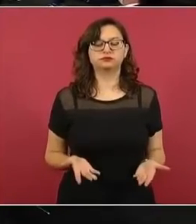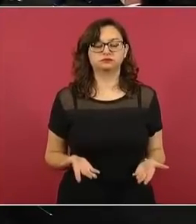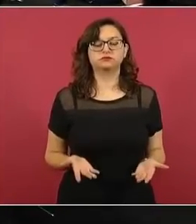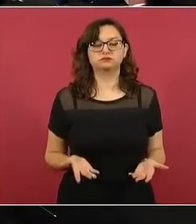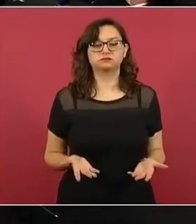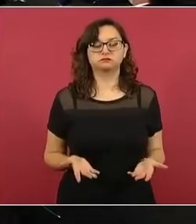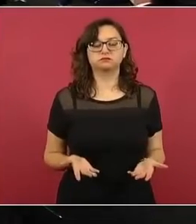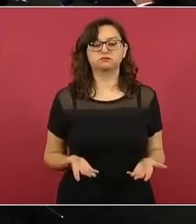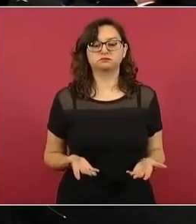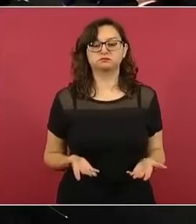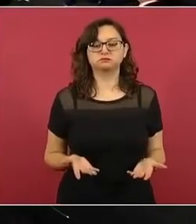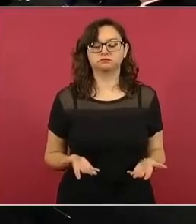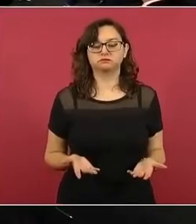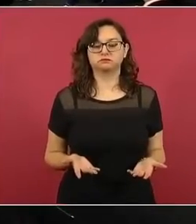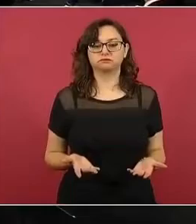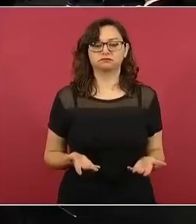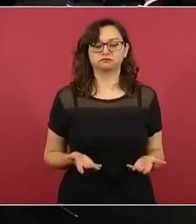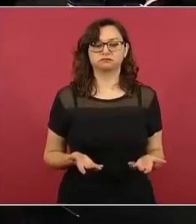Hablaron